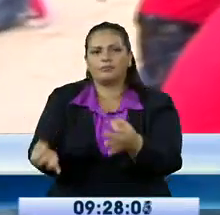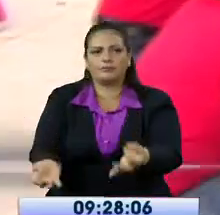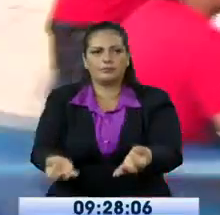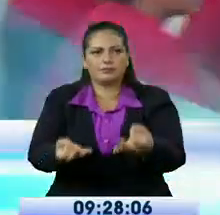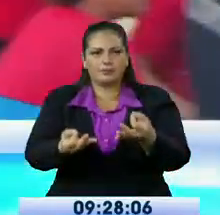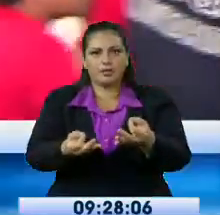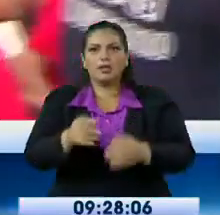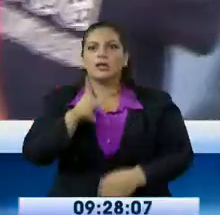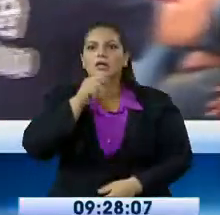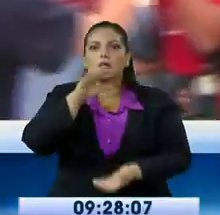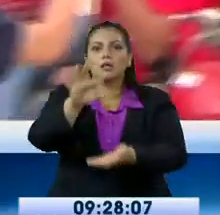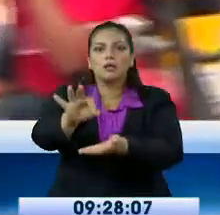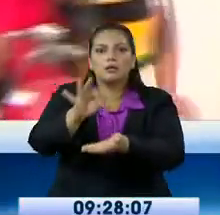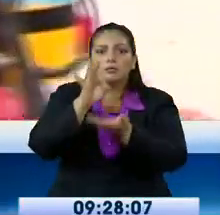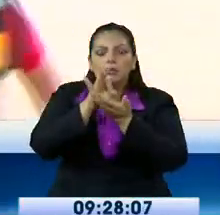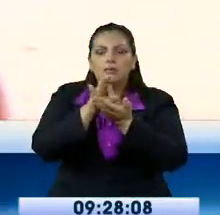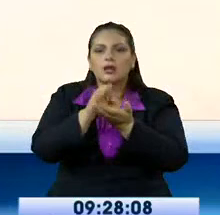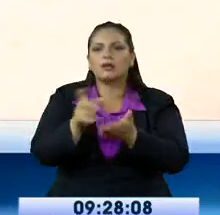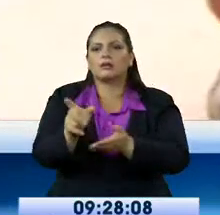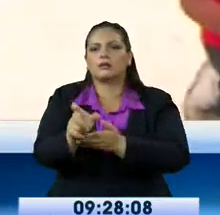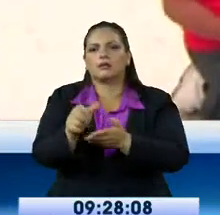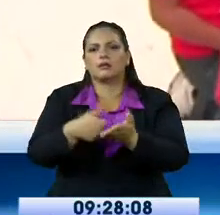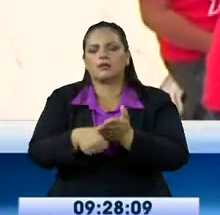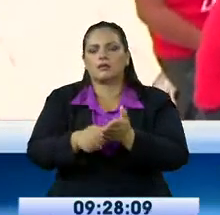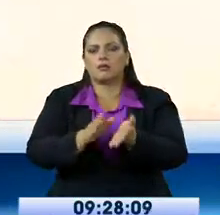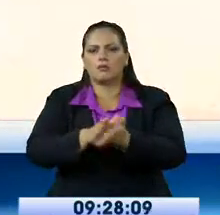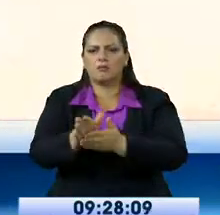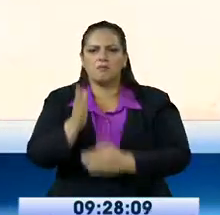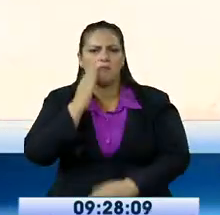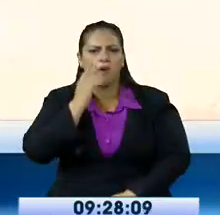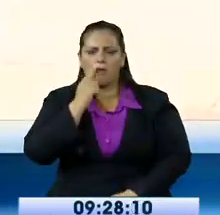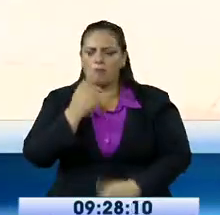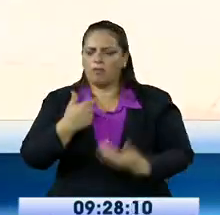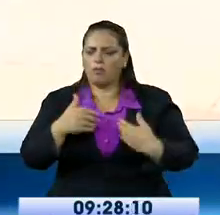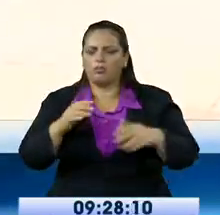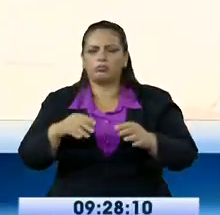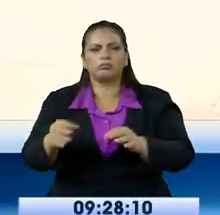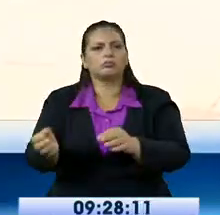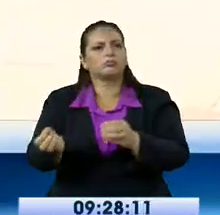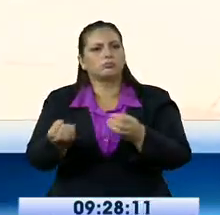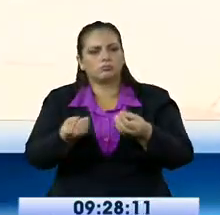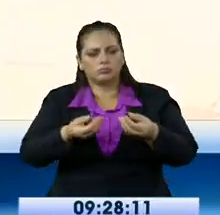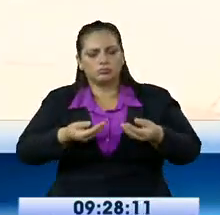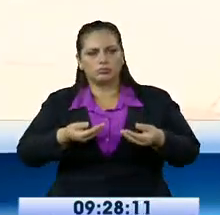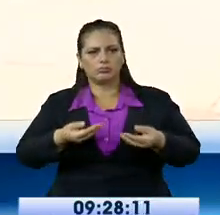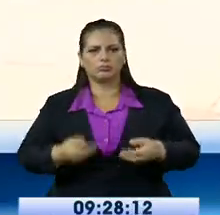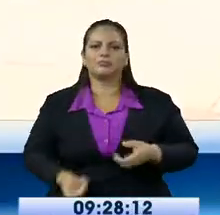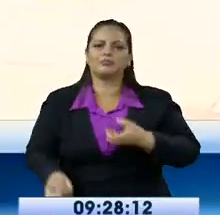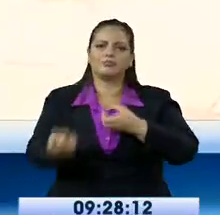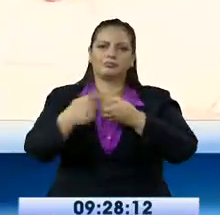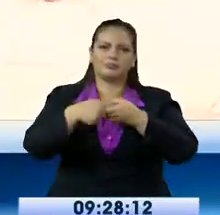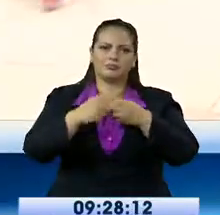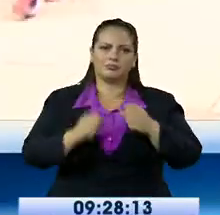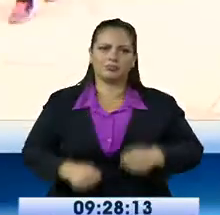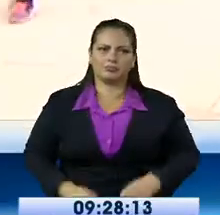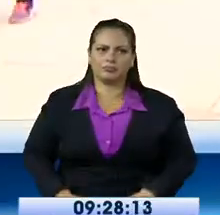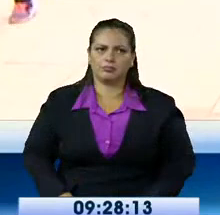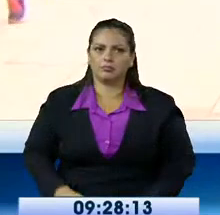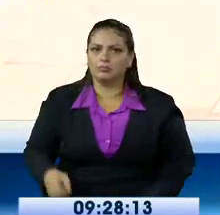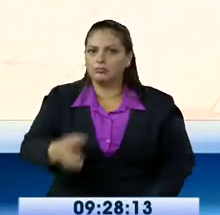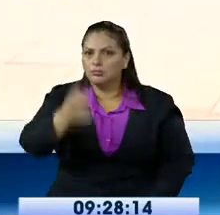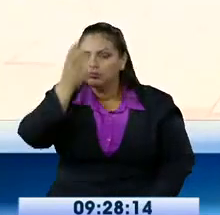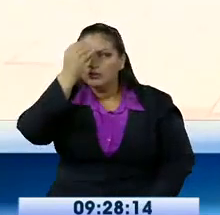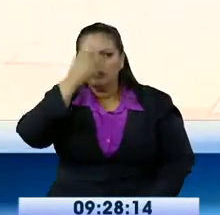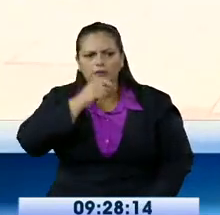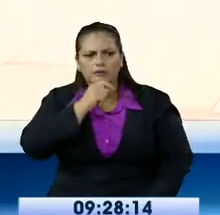del representante legal. En este caso puede ser la mamá o el papá. El objetivo al finalizar el proceso es que los chicos estén más prevenidos y